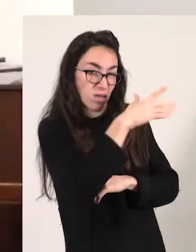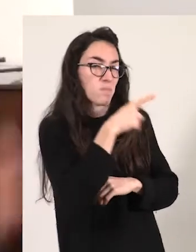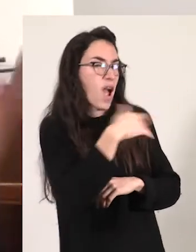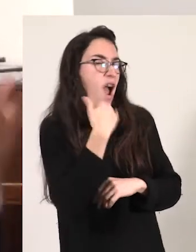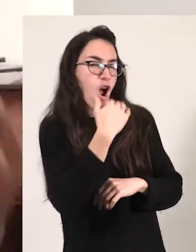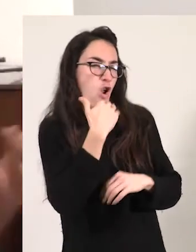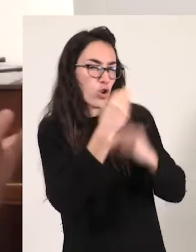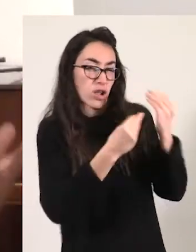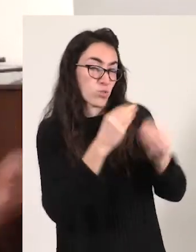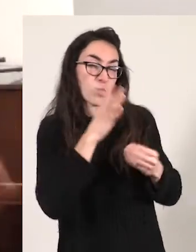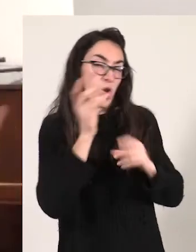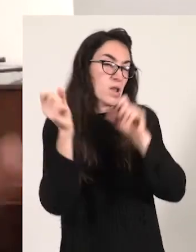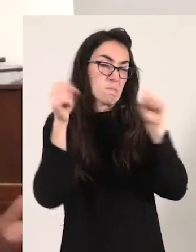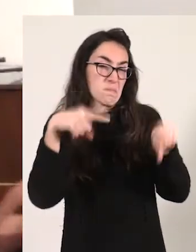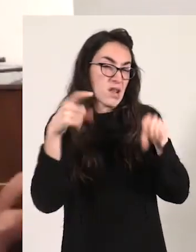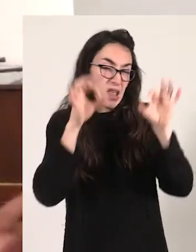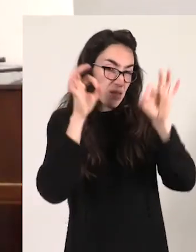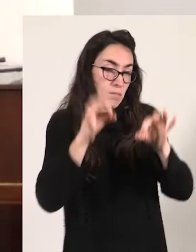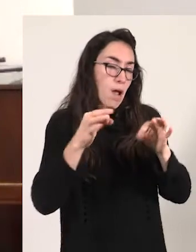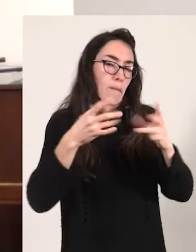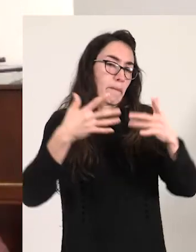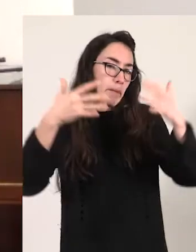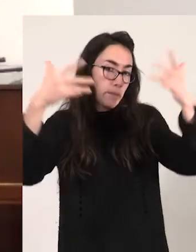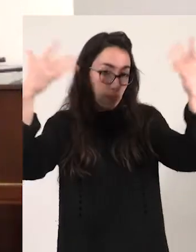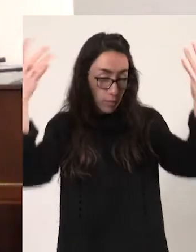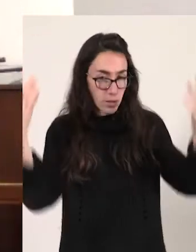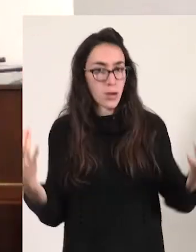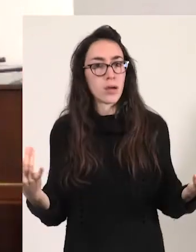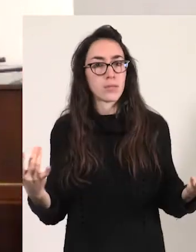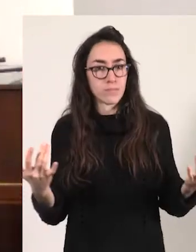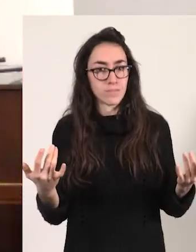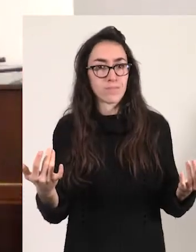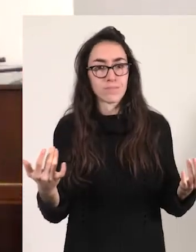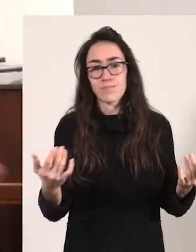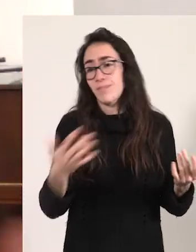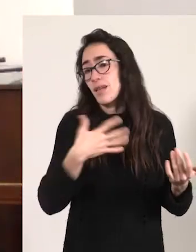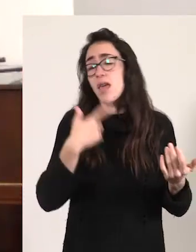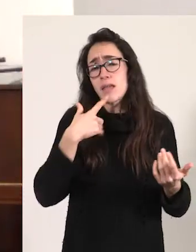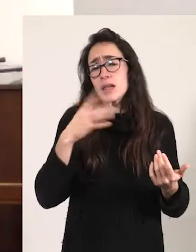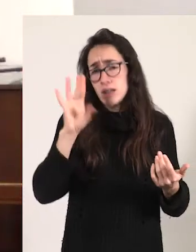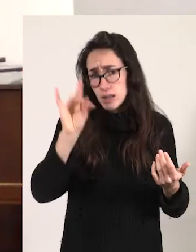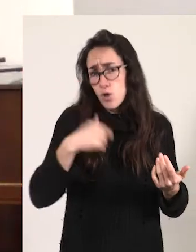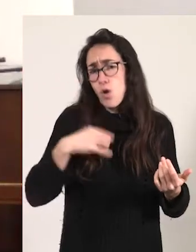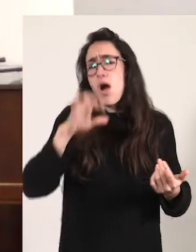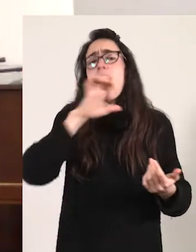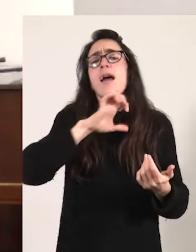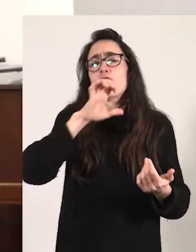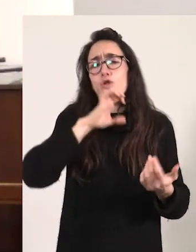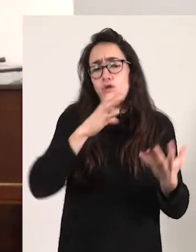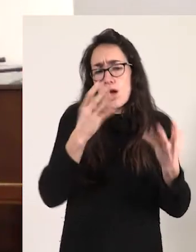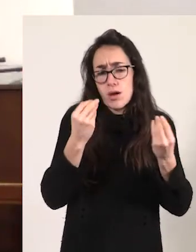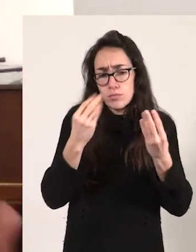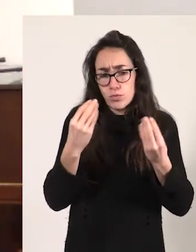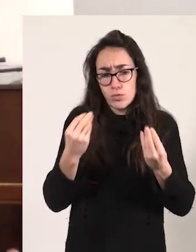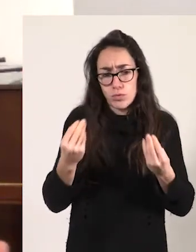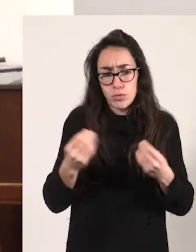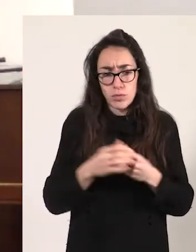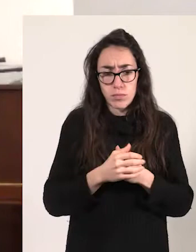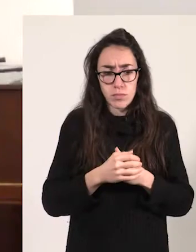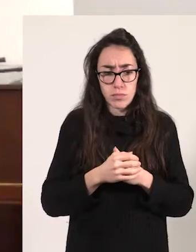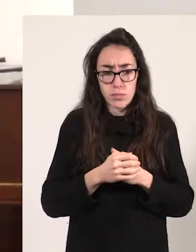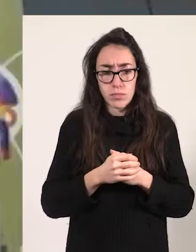tú piensas, algo habrá hecho, es que los migrantes, bla, bla, bla, ¿no? Entonces, si a pesar de todo te puedo contar anécdotas desde